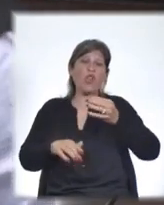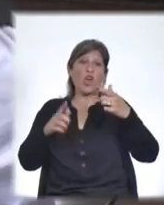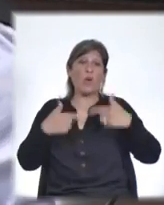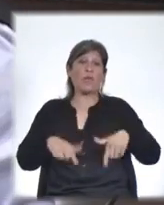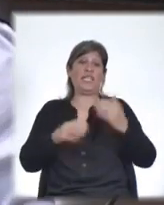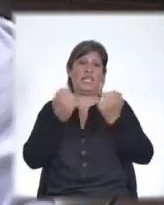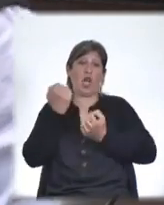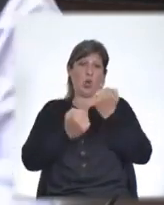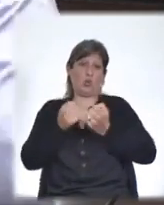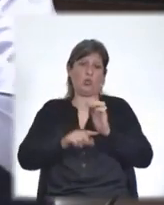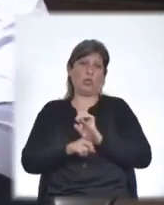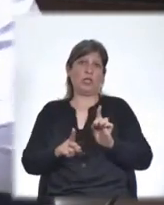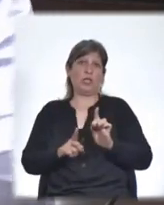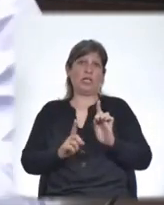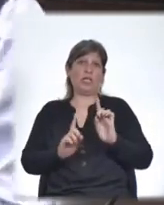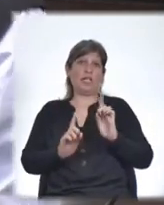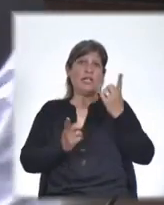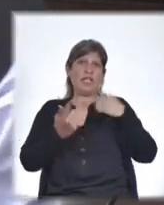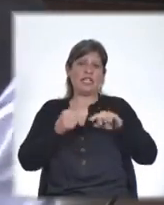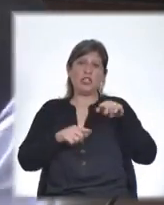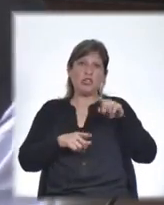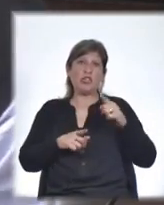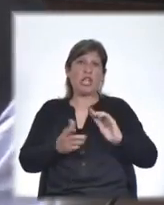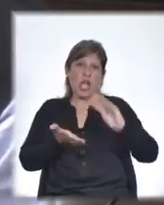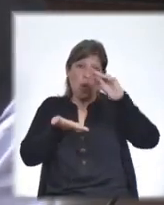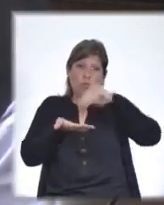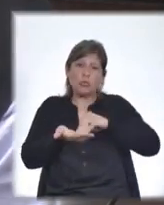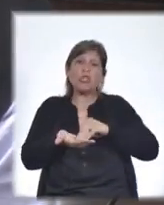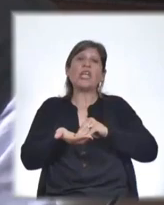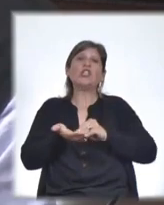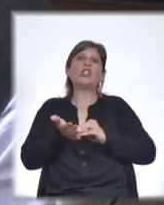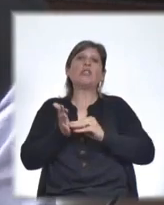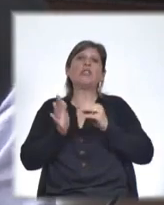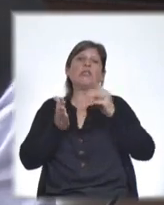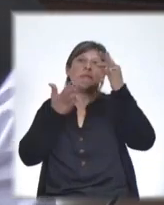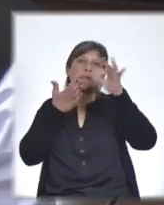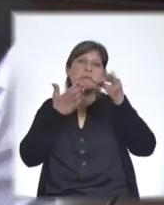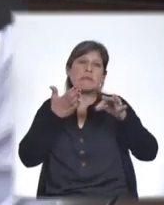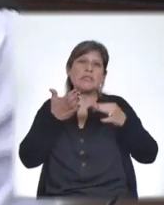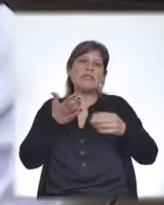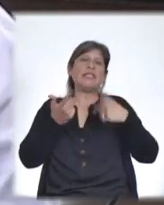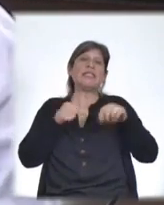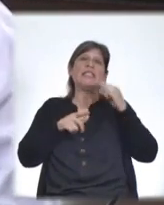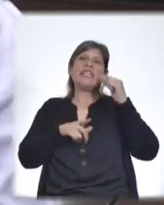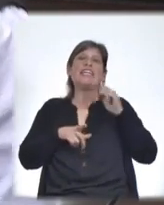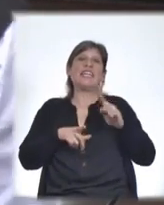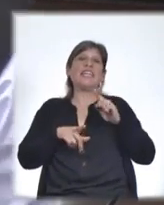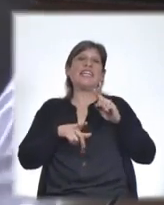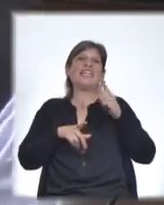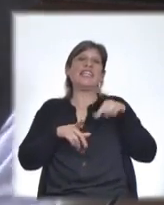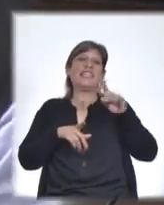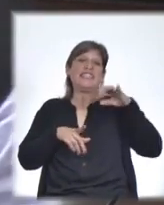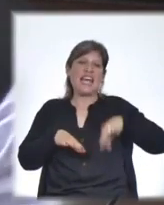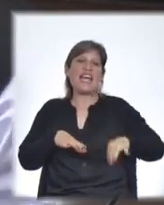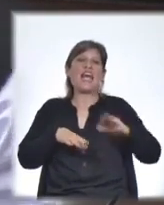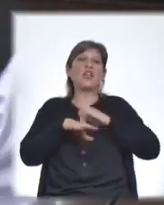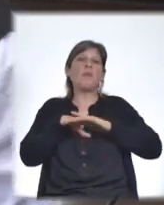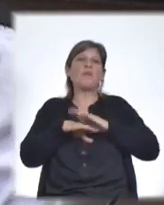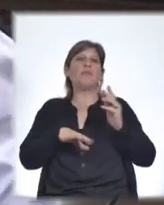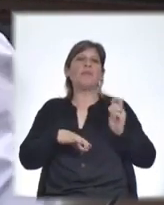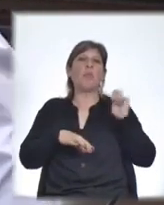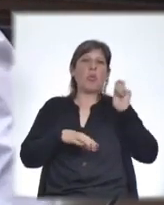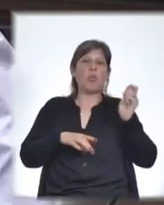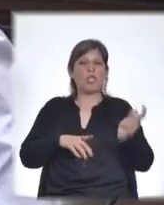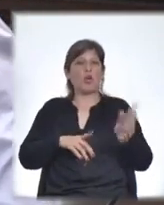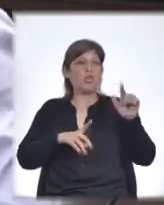haber pérdida de salario real. Tanto es así que pusieron como índice el índice medio de salarios públicos, en donde si unos salarios crecen, otros